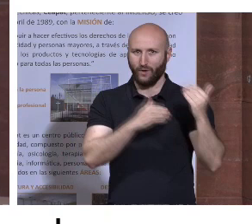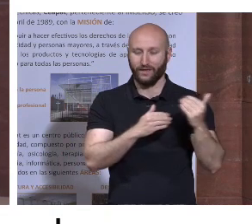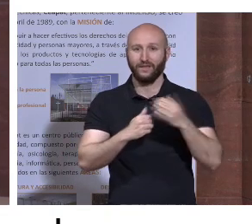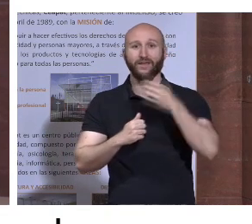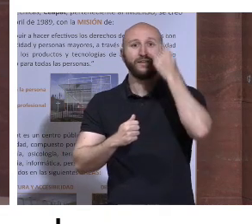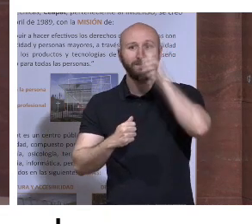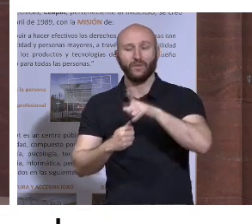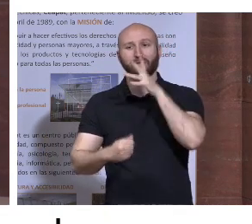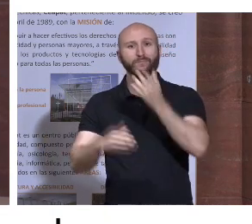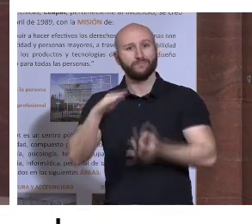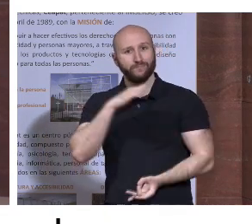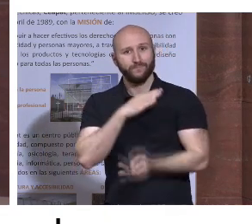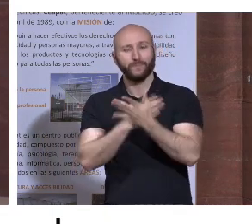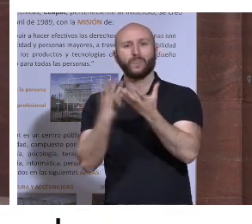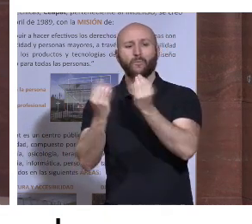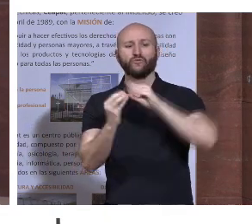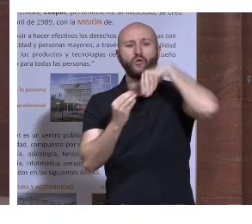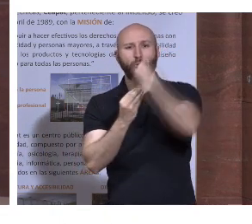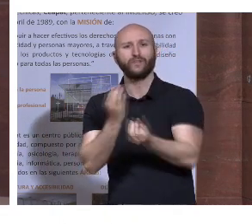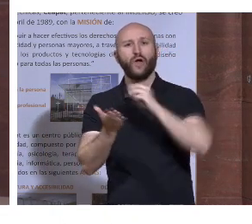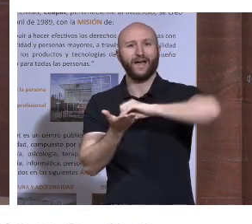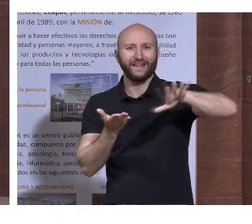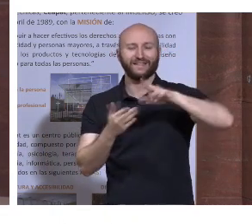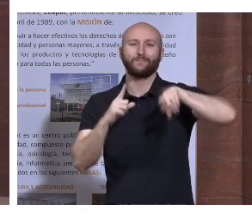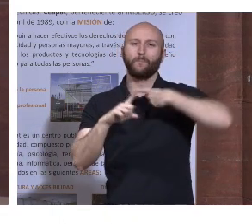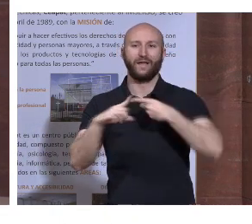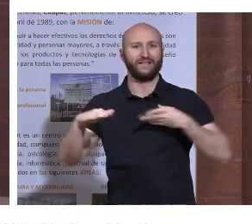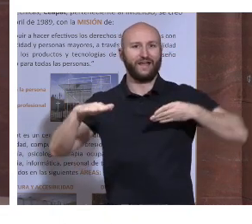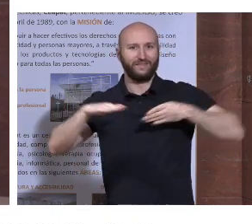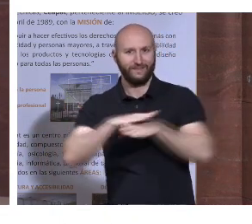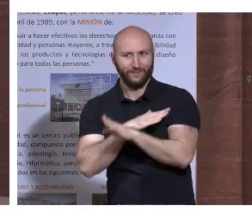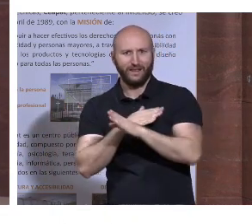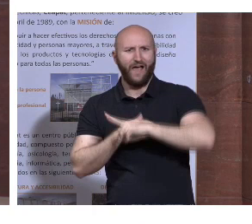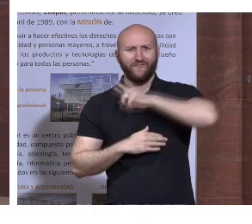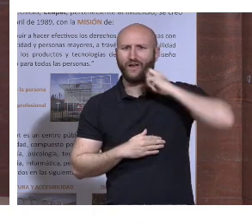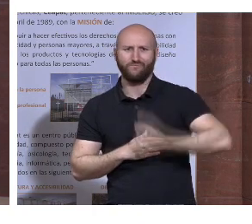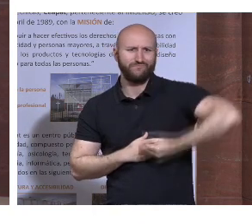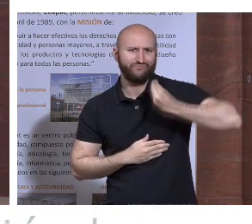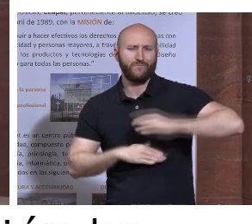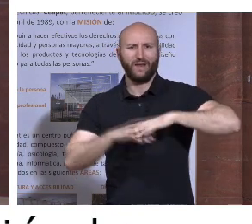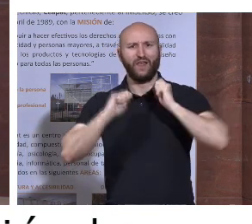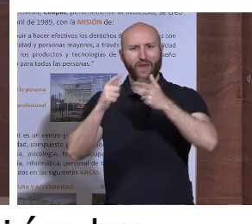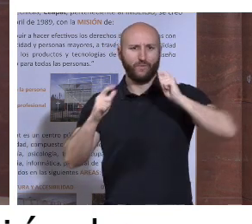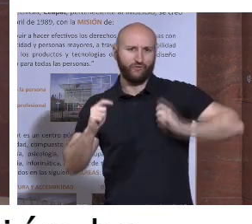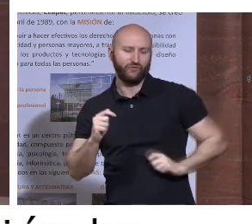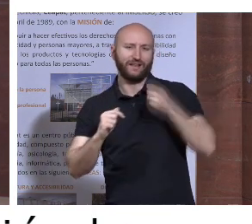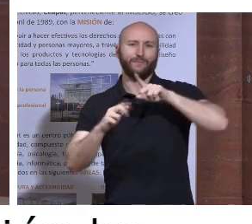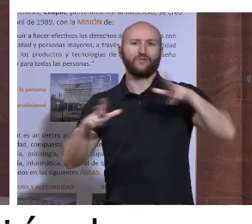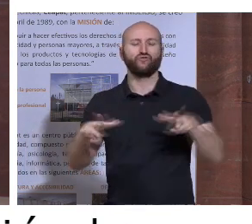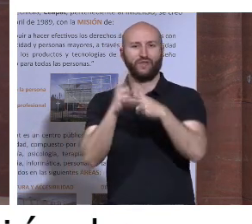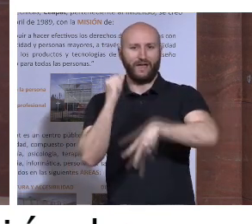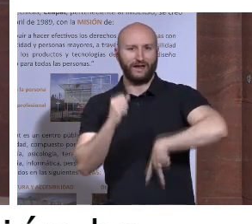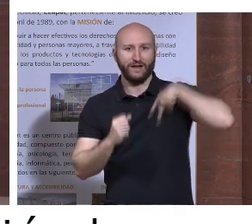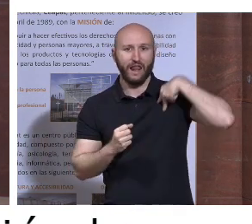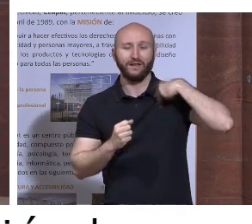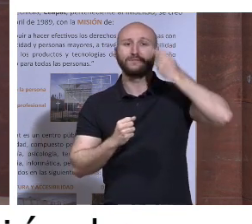También ha producido cientos de documentos gratuitos y accesibles, valiosísimos para profesionales y la sociedad en general. Y